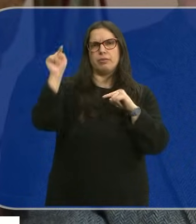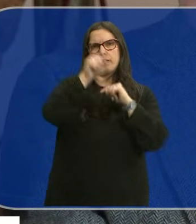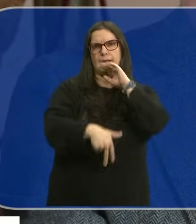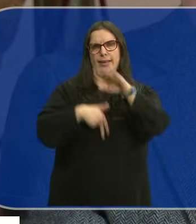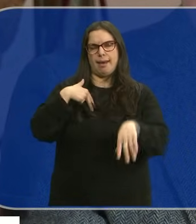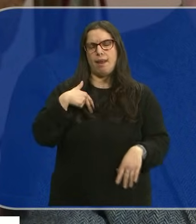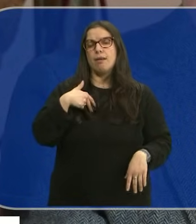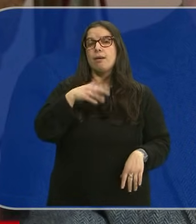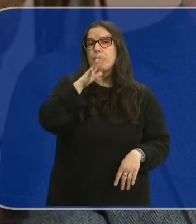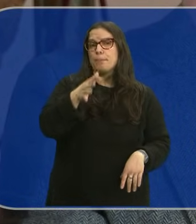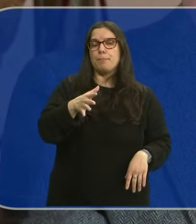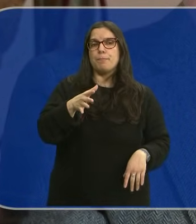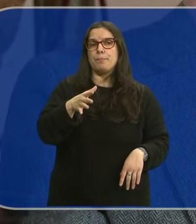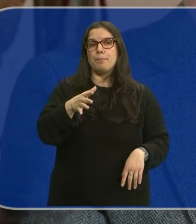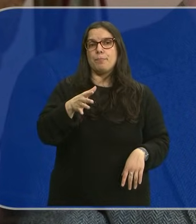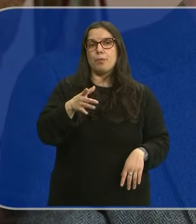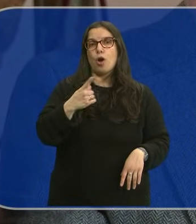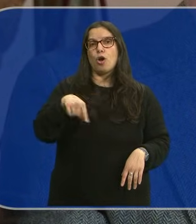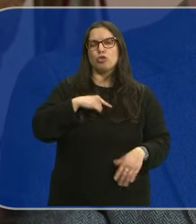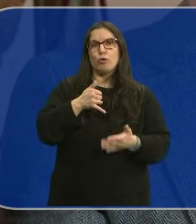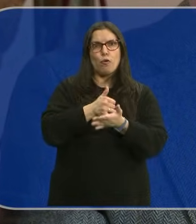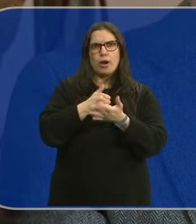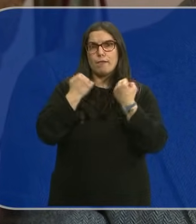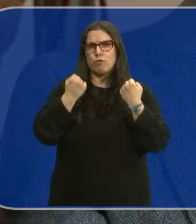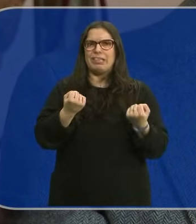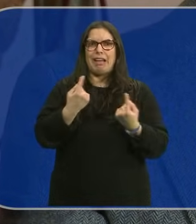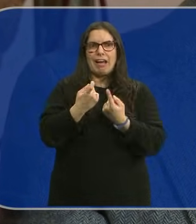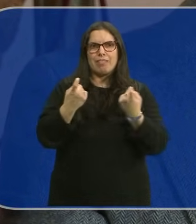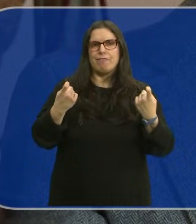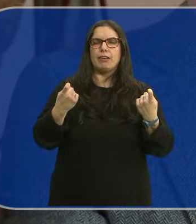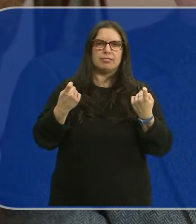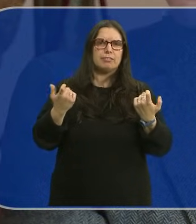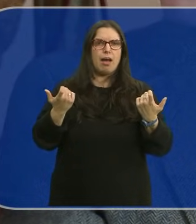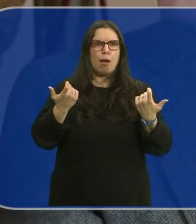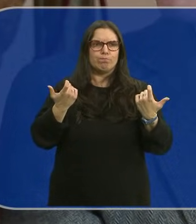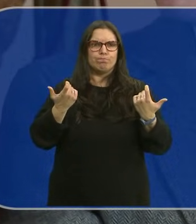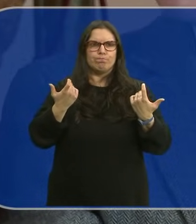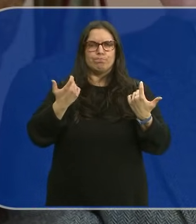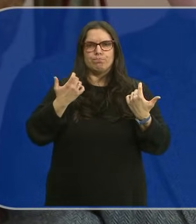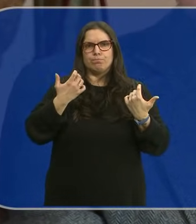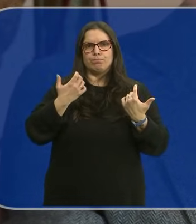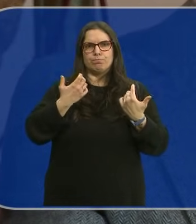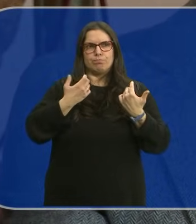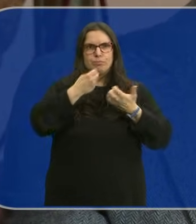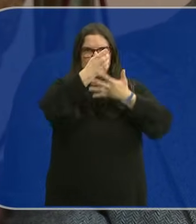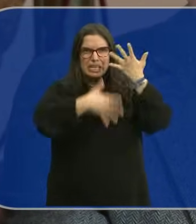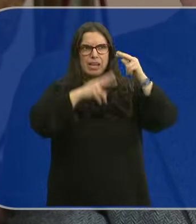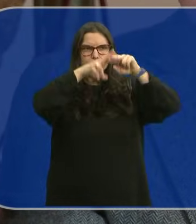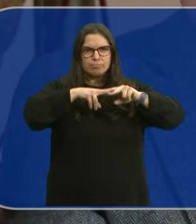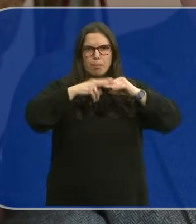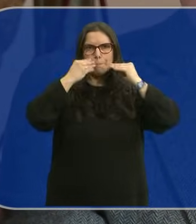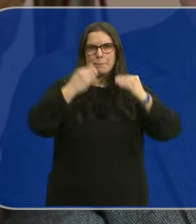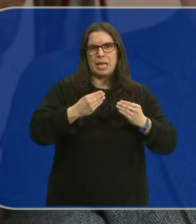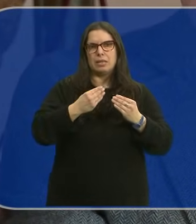para la nuestra en particular, el que éramos tan vulnerables y que necesitábamos, por tanto, tener ahí unos inventarios sistemáticos bien